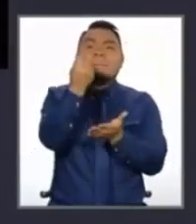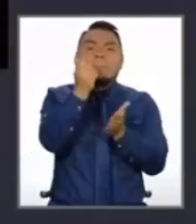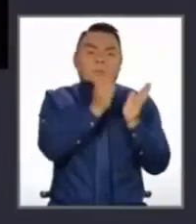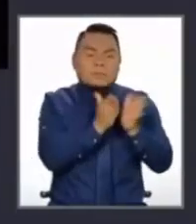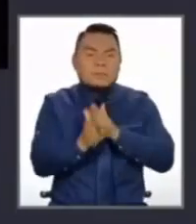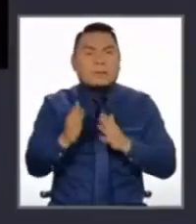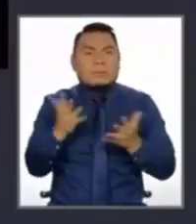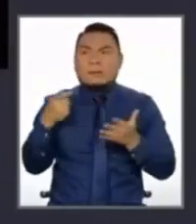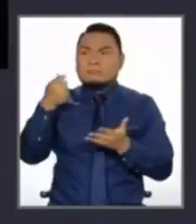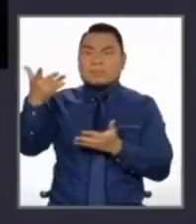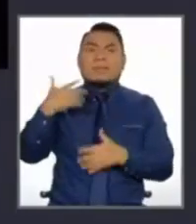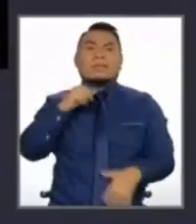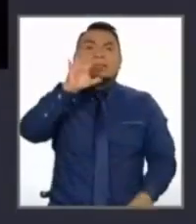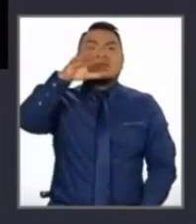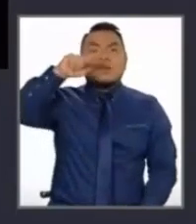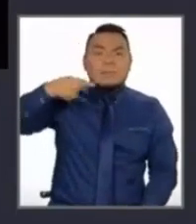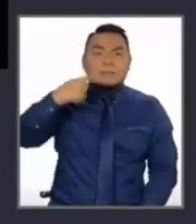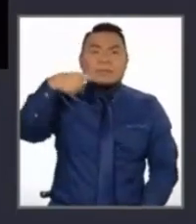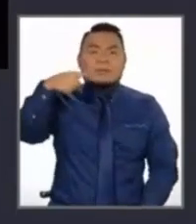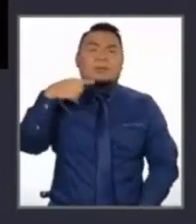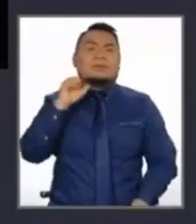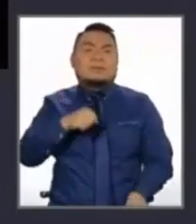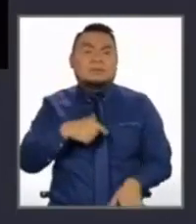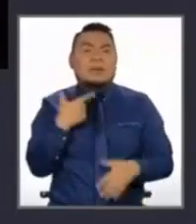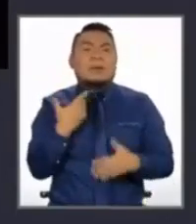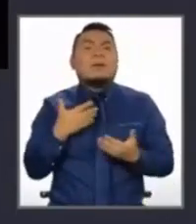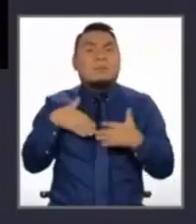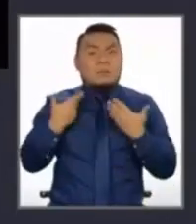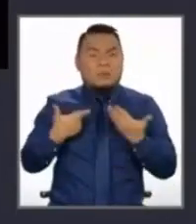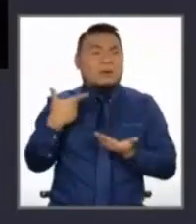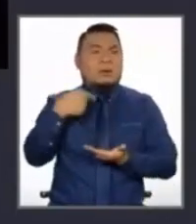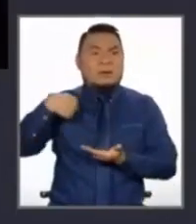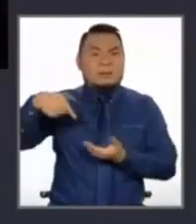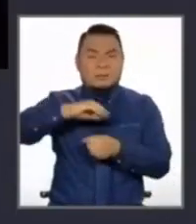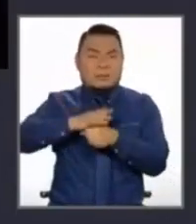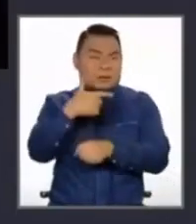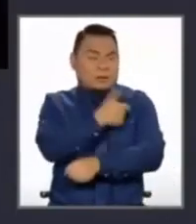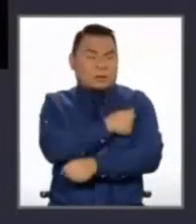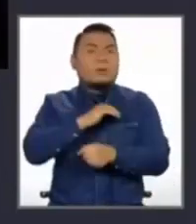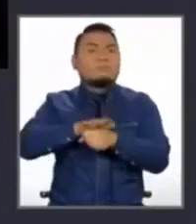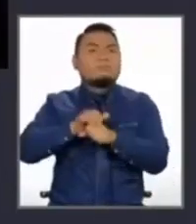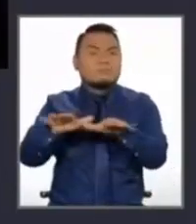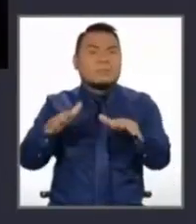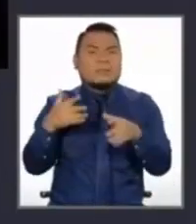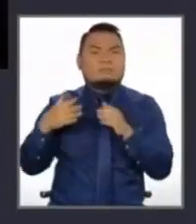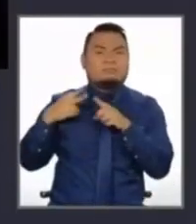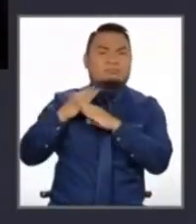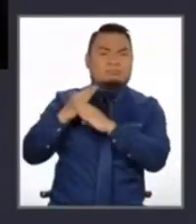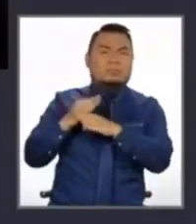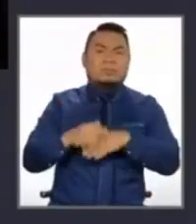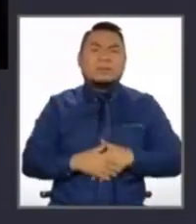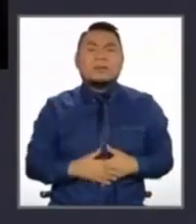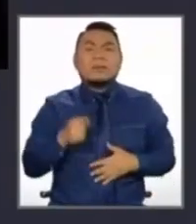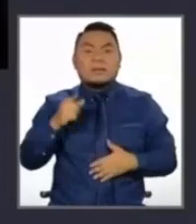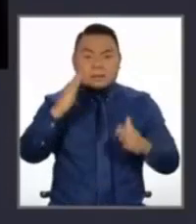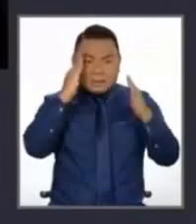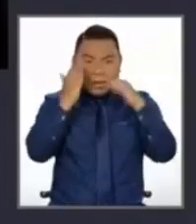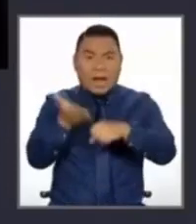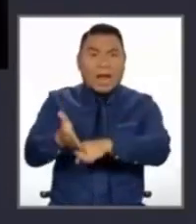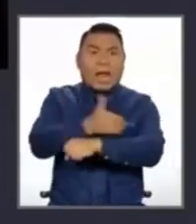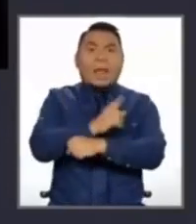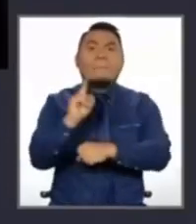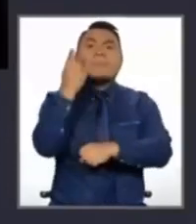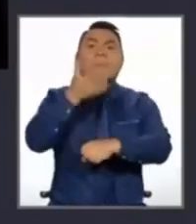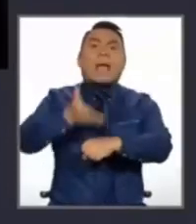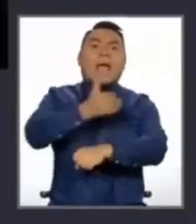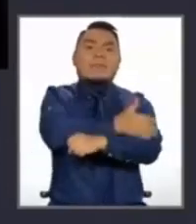Necesitamos inyectar por lo menos 5.000 millones para poder tener dinero para la pandemia. ¿Por qué? Porque hay que fortalecer el primer nivel. La atención médica primaria